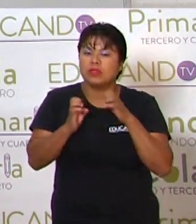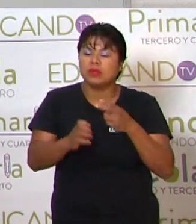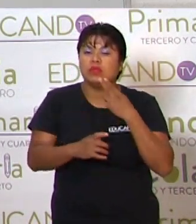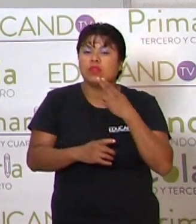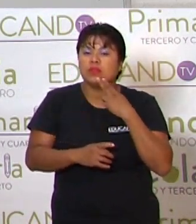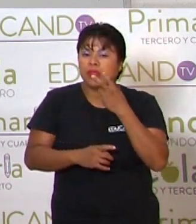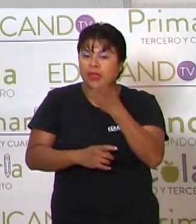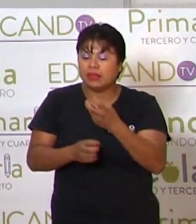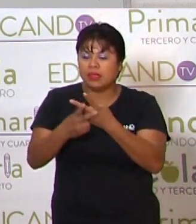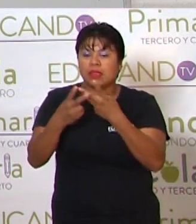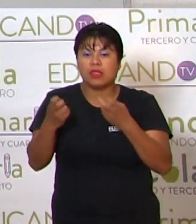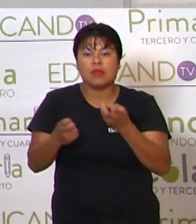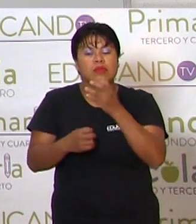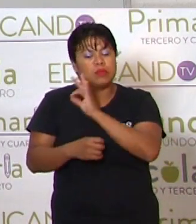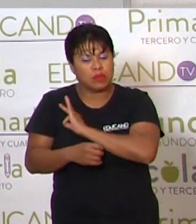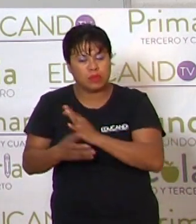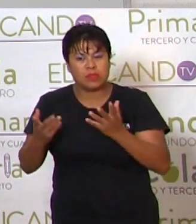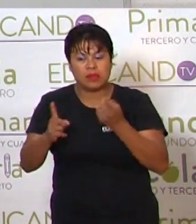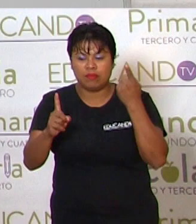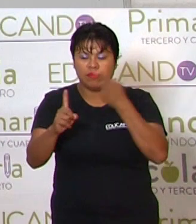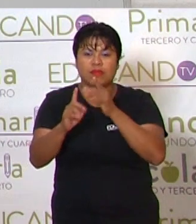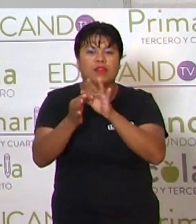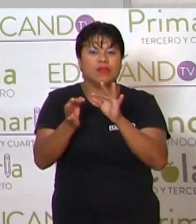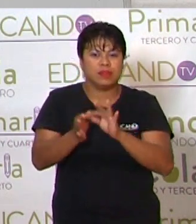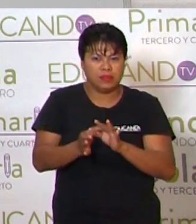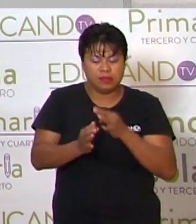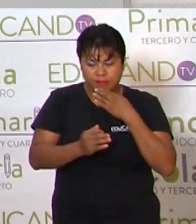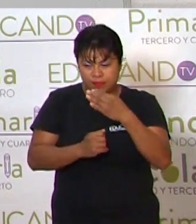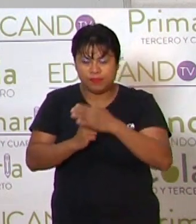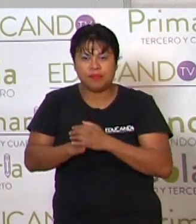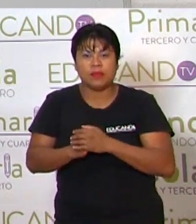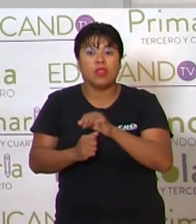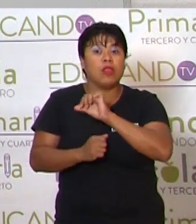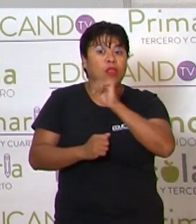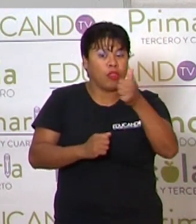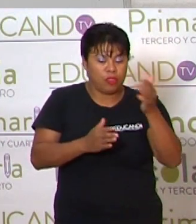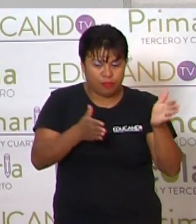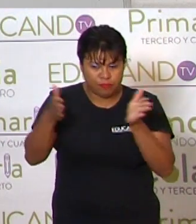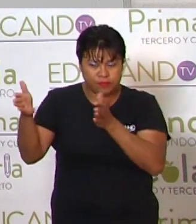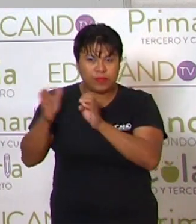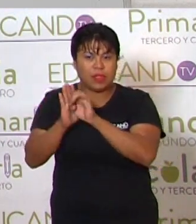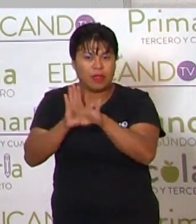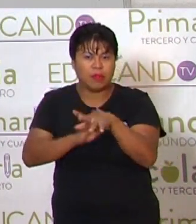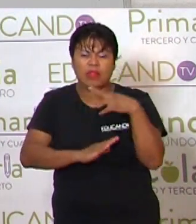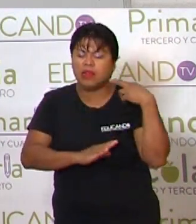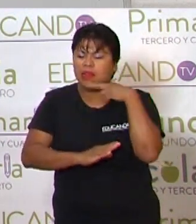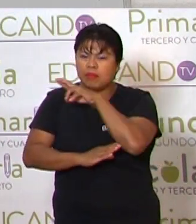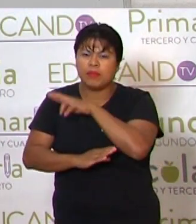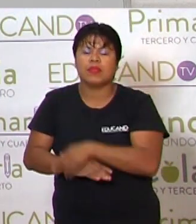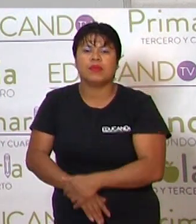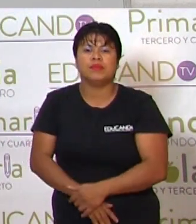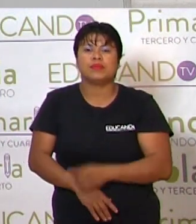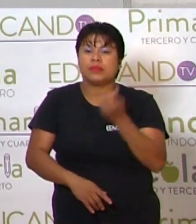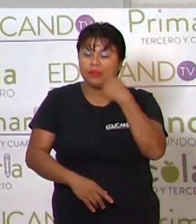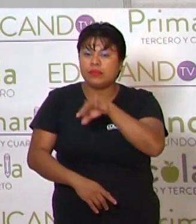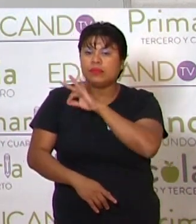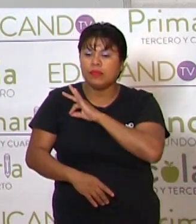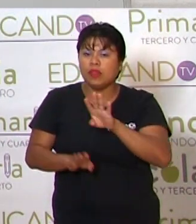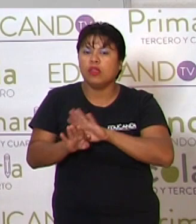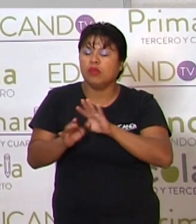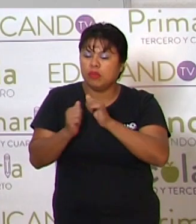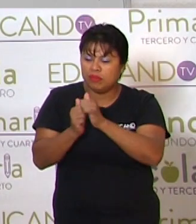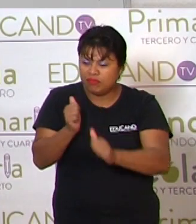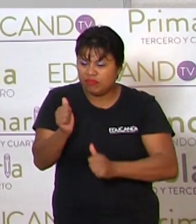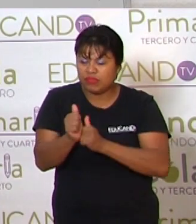utilizando este adjetivo y nos permite hacer referencia. Muy bien, vamos con otro ejemplo muy rápido para poder